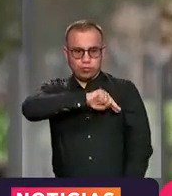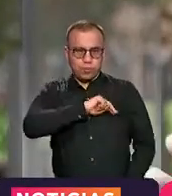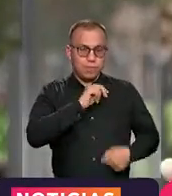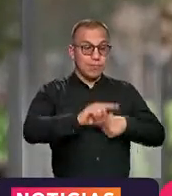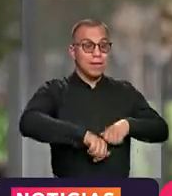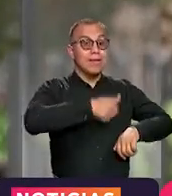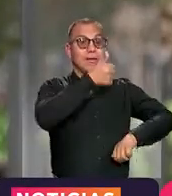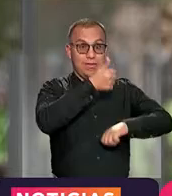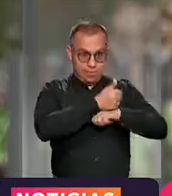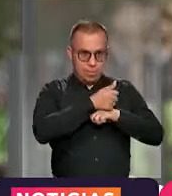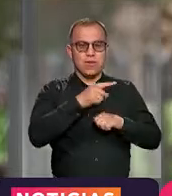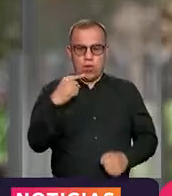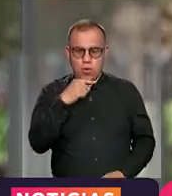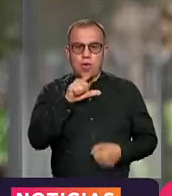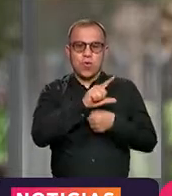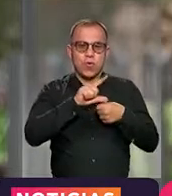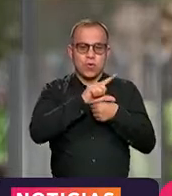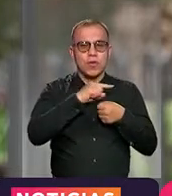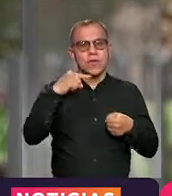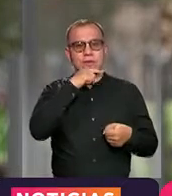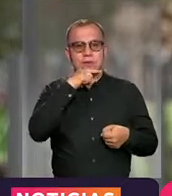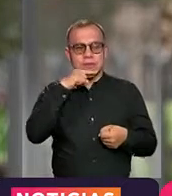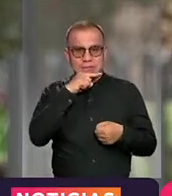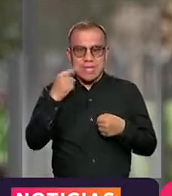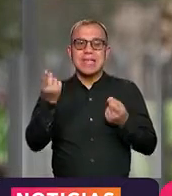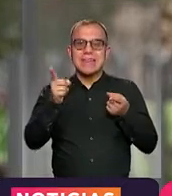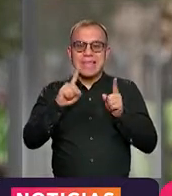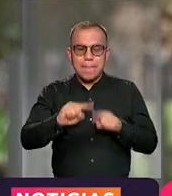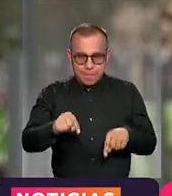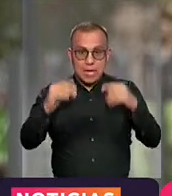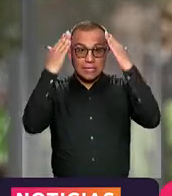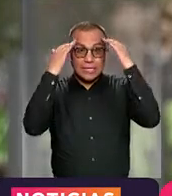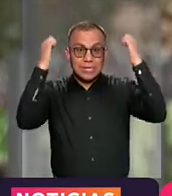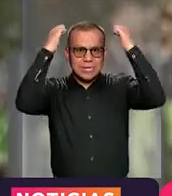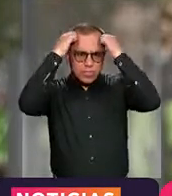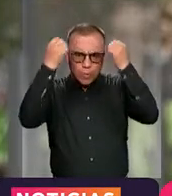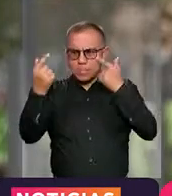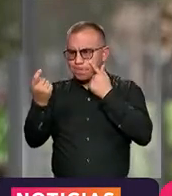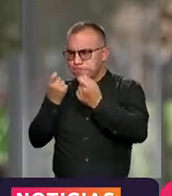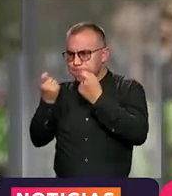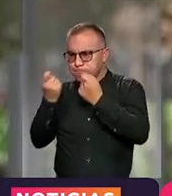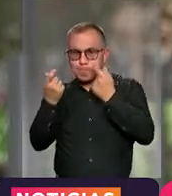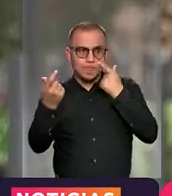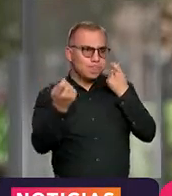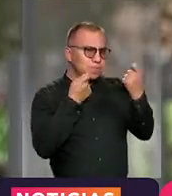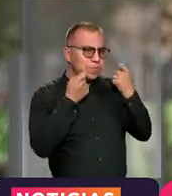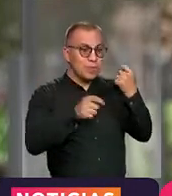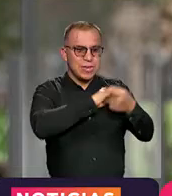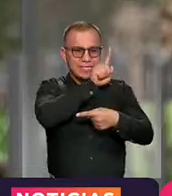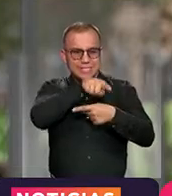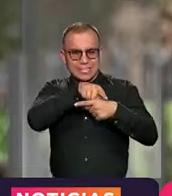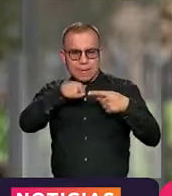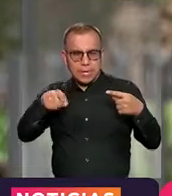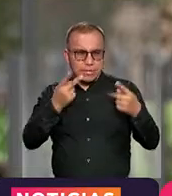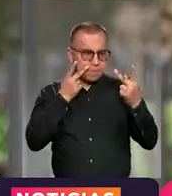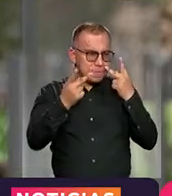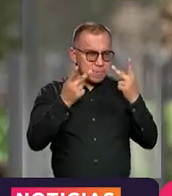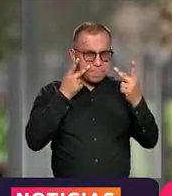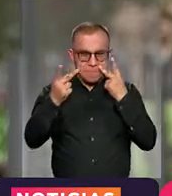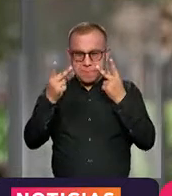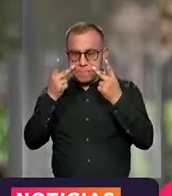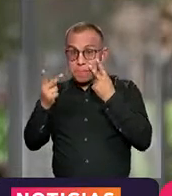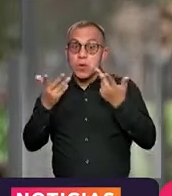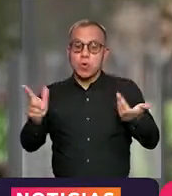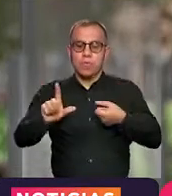alcaldía local de Santa Fe y la alcaldía de San Cristóbal, en ambos, estaremos estableciendo toda la semana unos PMUs. ¿Por qué en